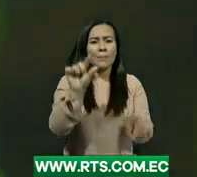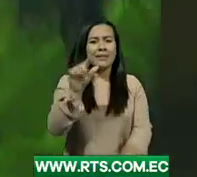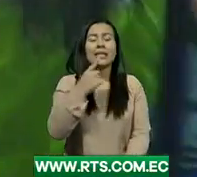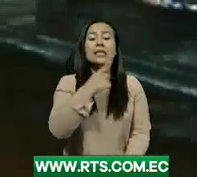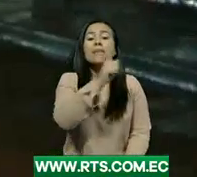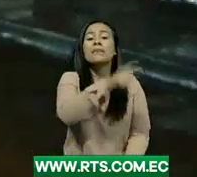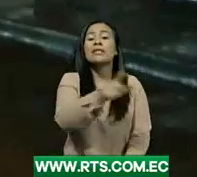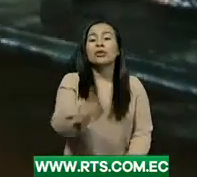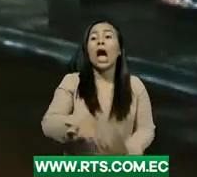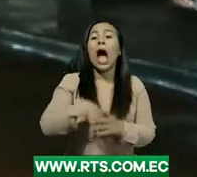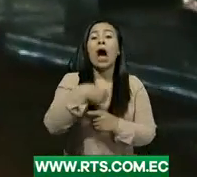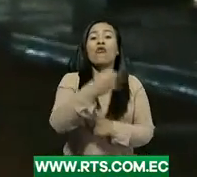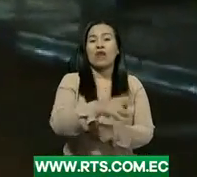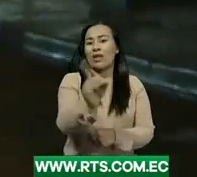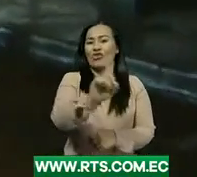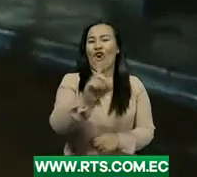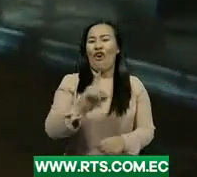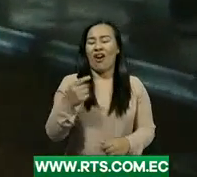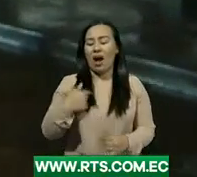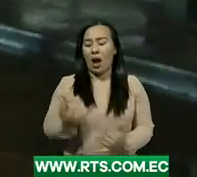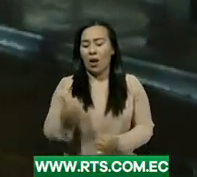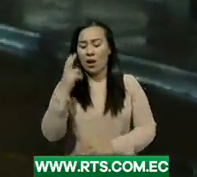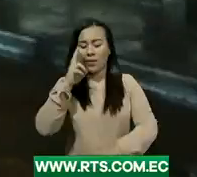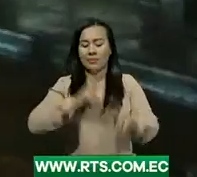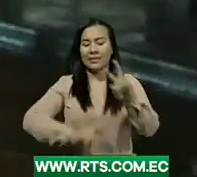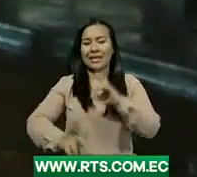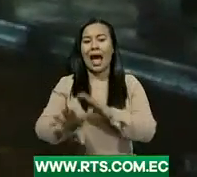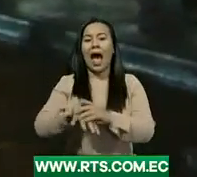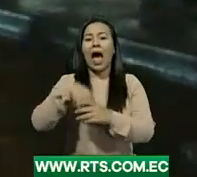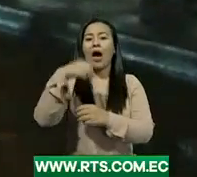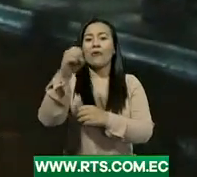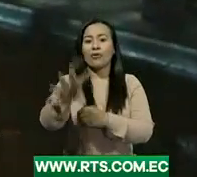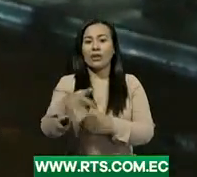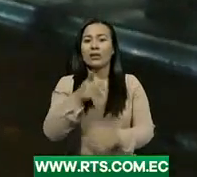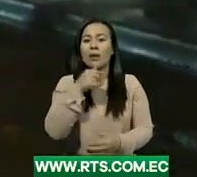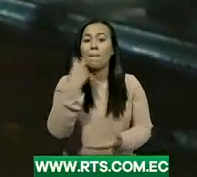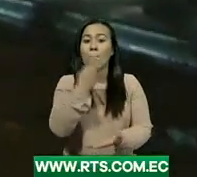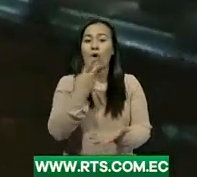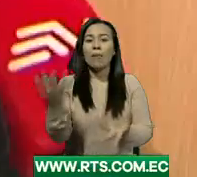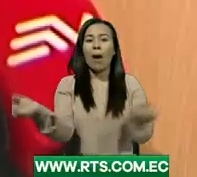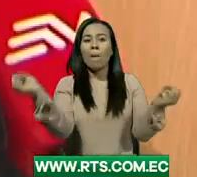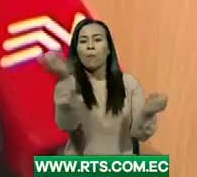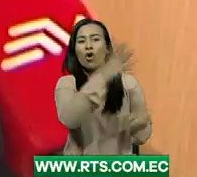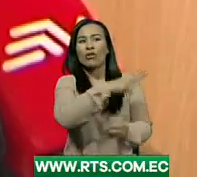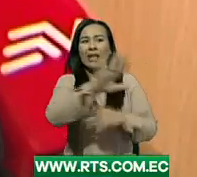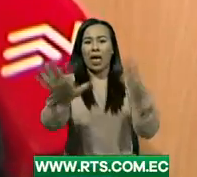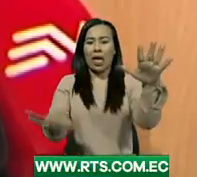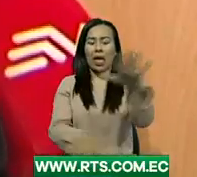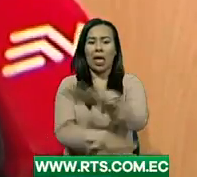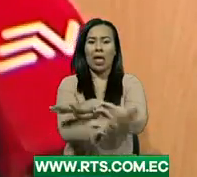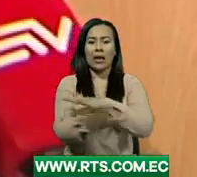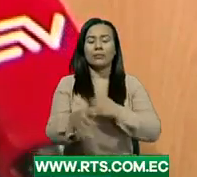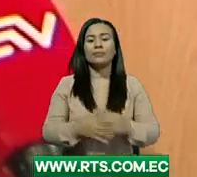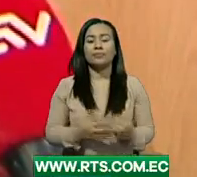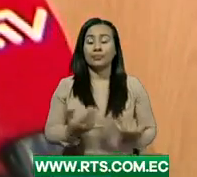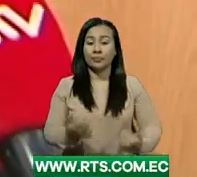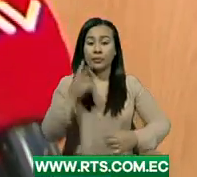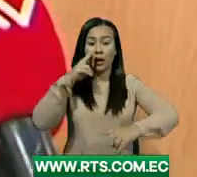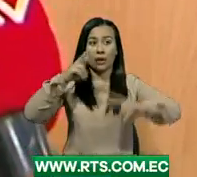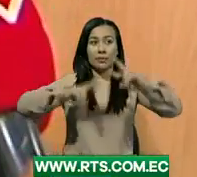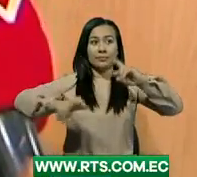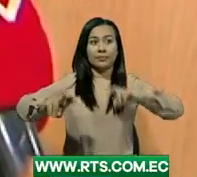Además, claramente se apreciaba una manipulación de las evidencias. Se pudo observar que